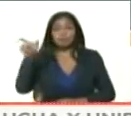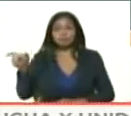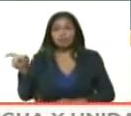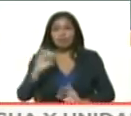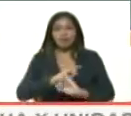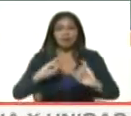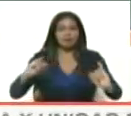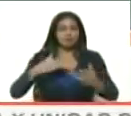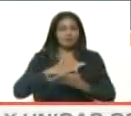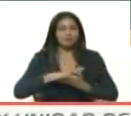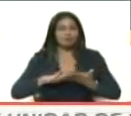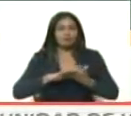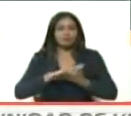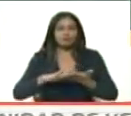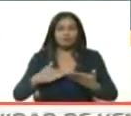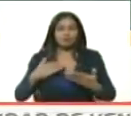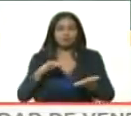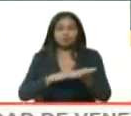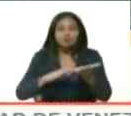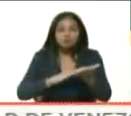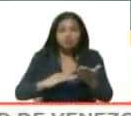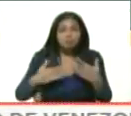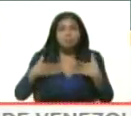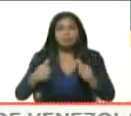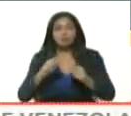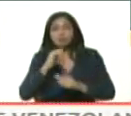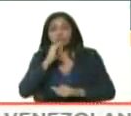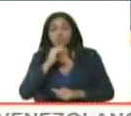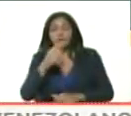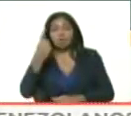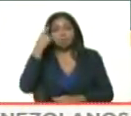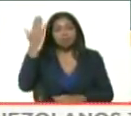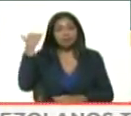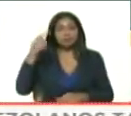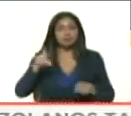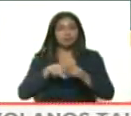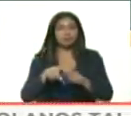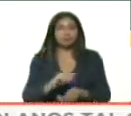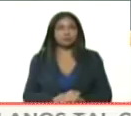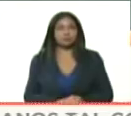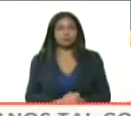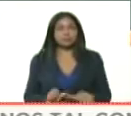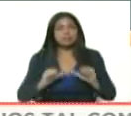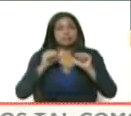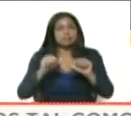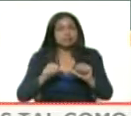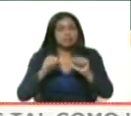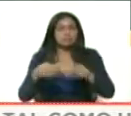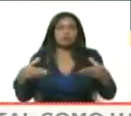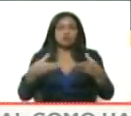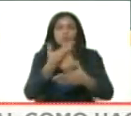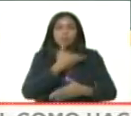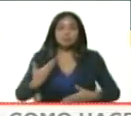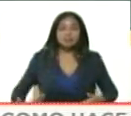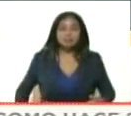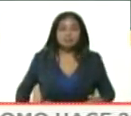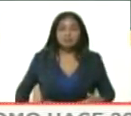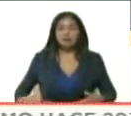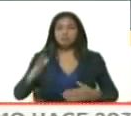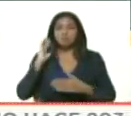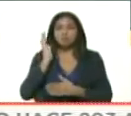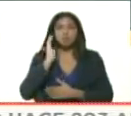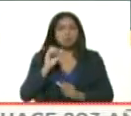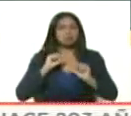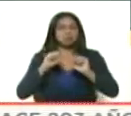ya recuperados. Como lo informábamos el día de ayer, permanentemente la Comisión Presidencial